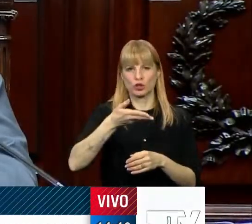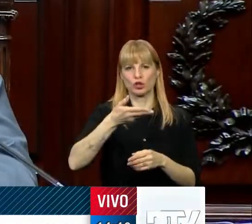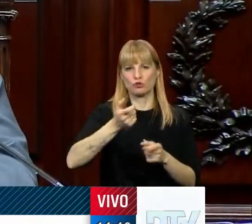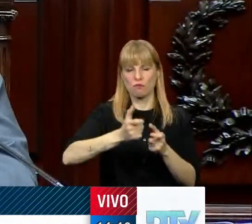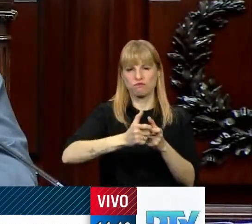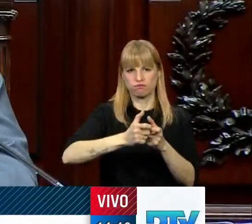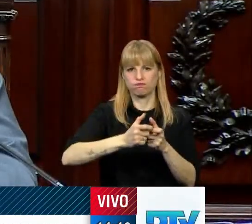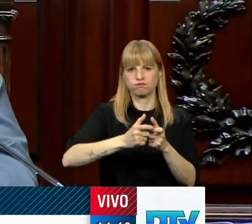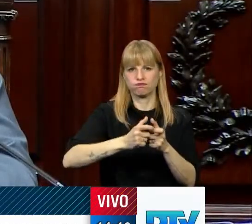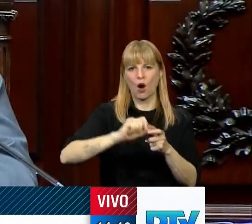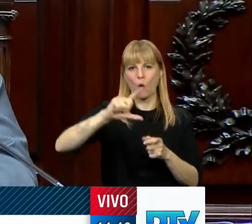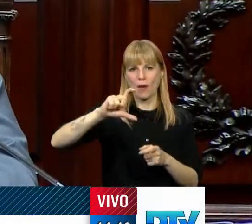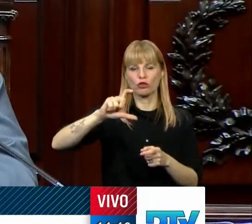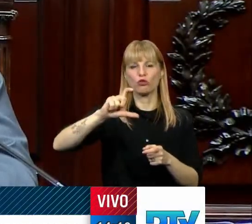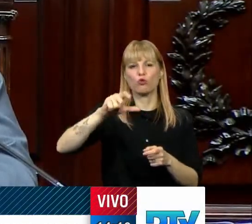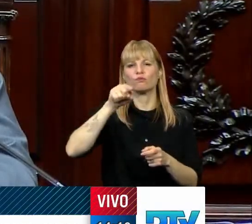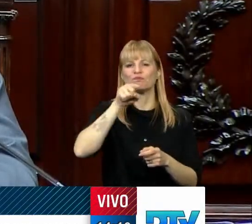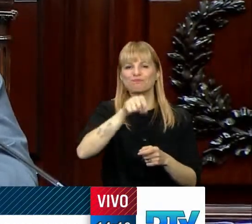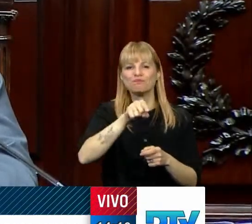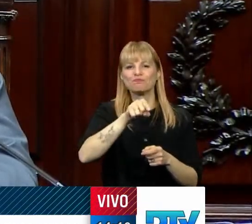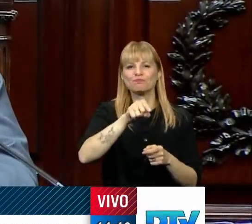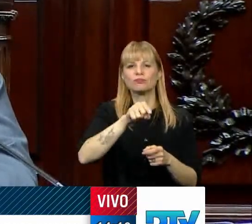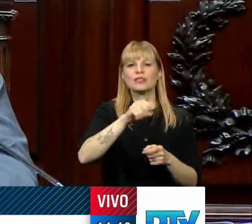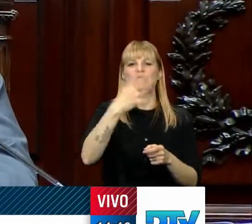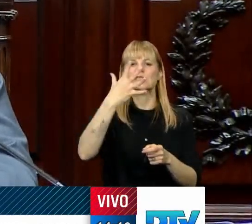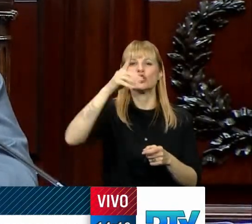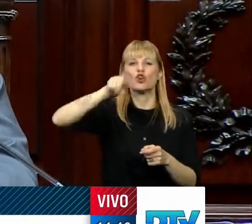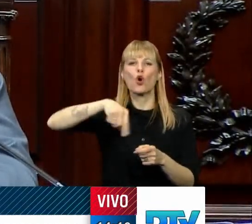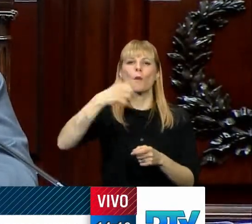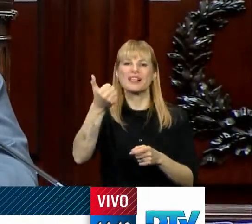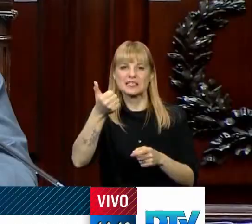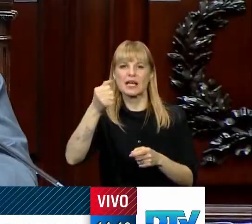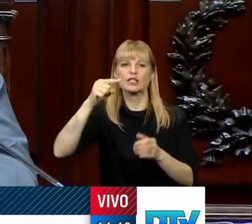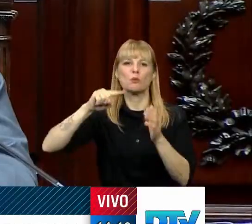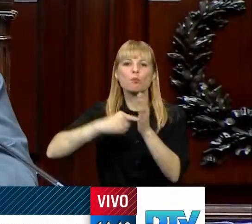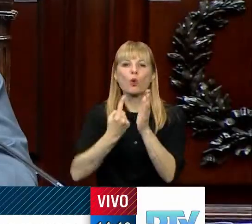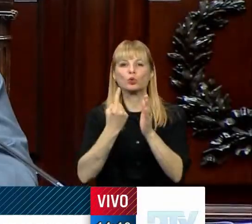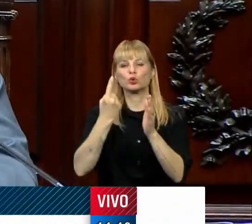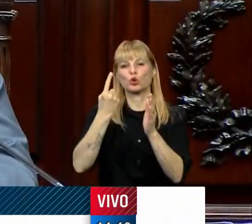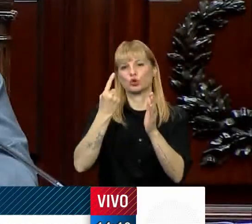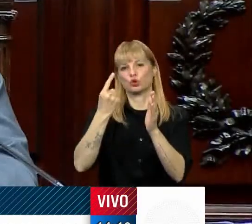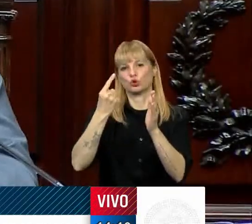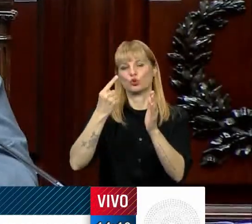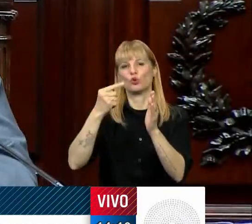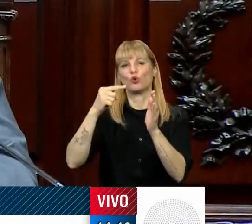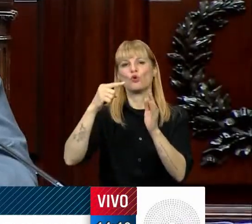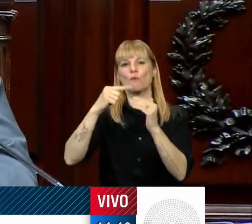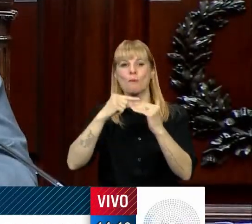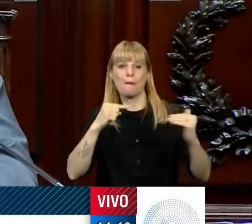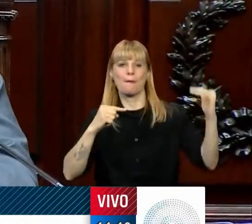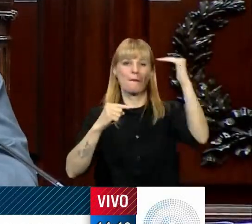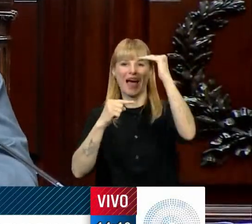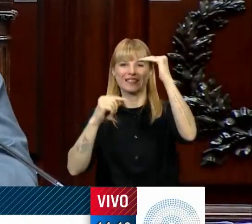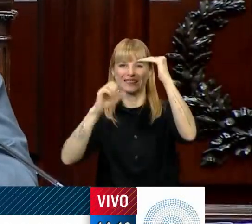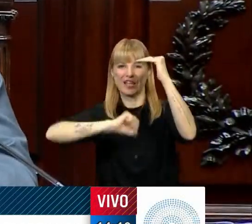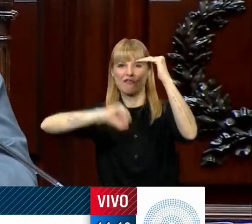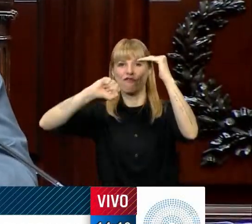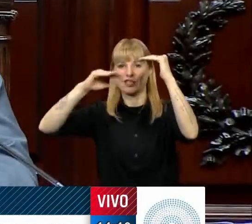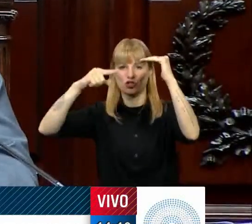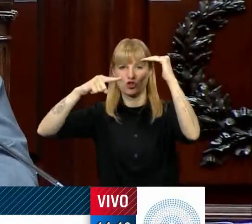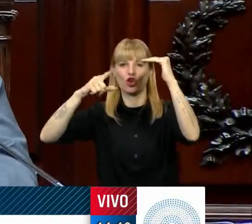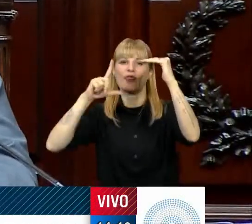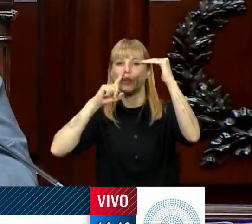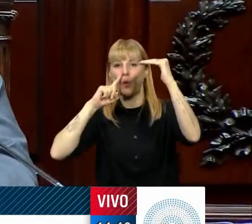20,7%, ubicándose 5,6 puntos porcentuales por encima de la inflación